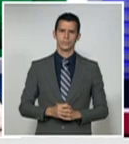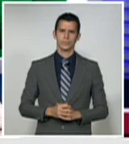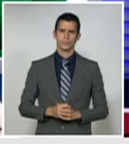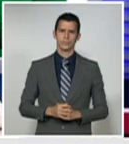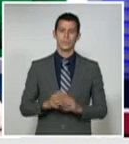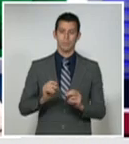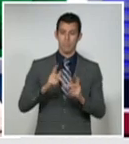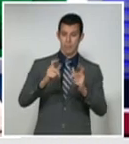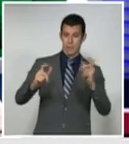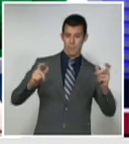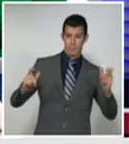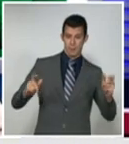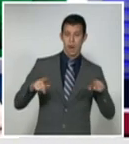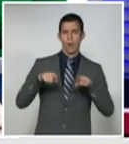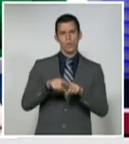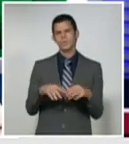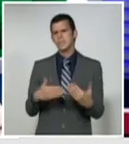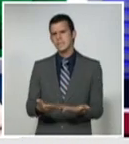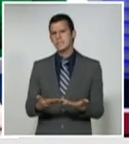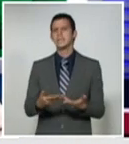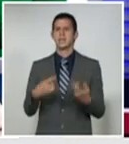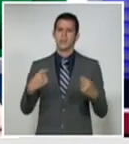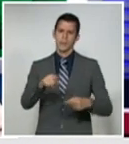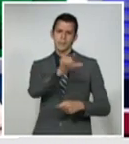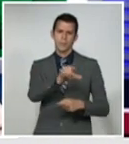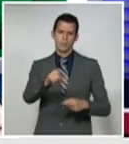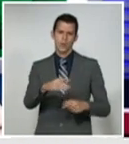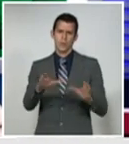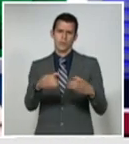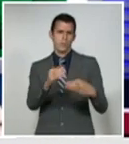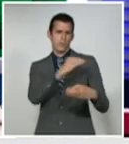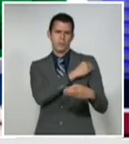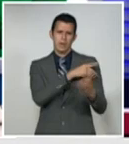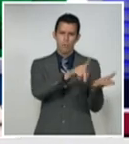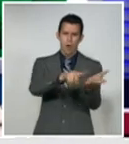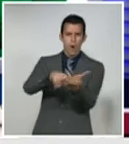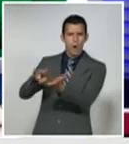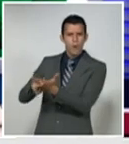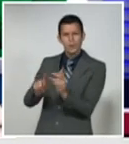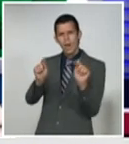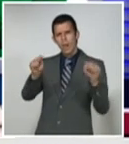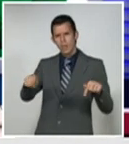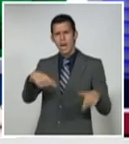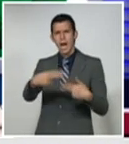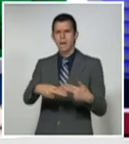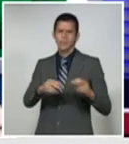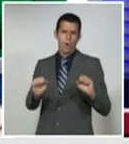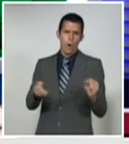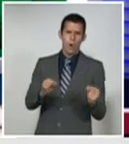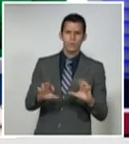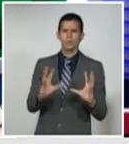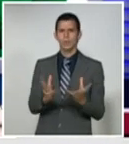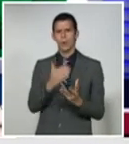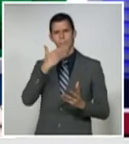por los diferentes consejos de defensas provinciales, por el Grupo Técnico